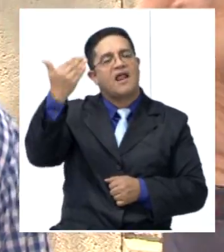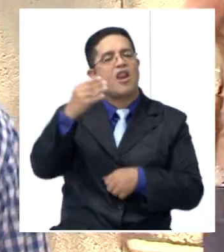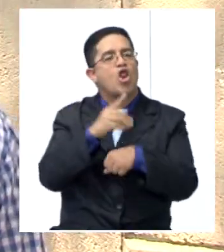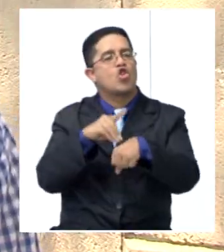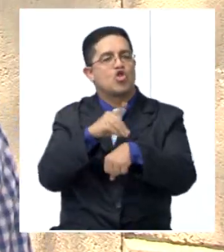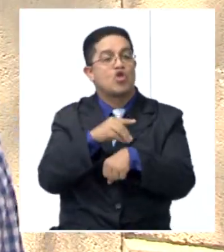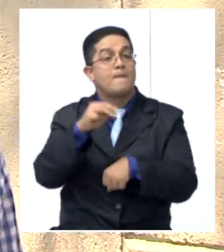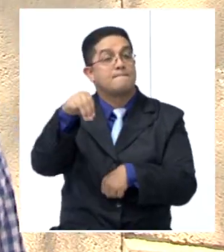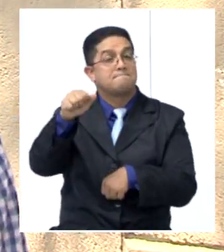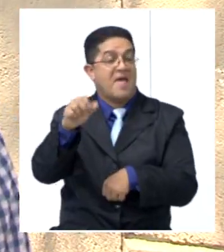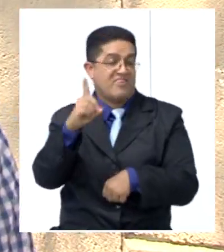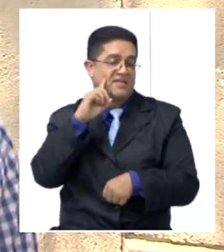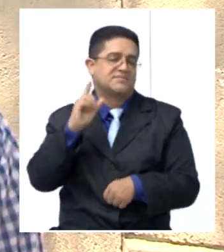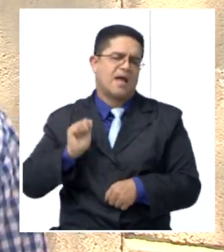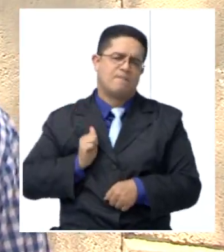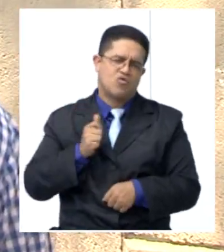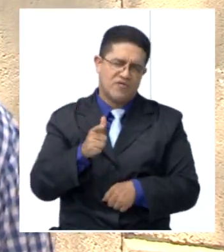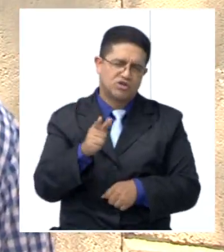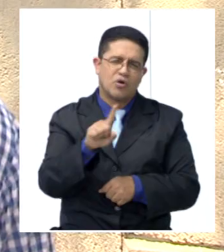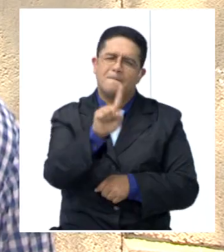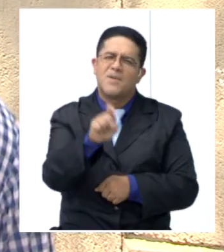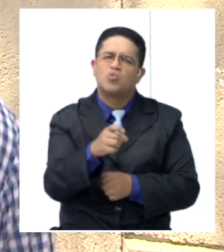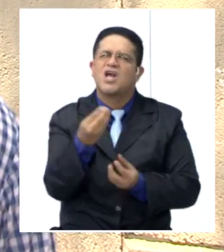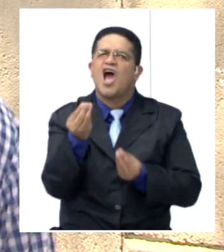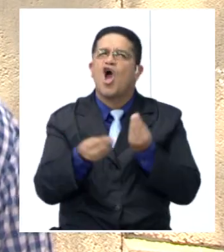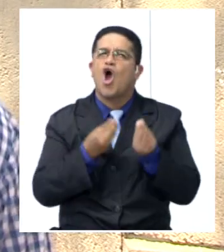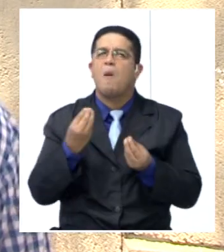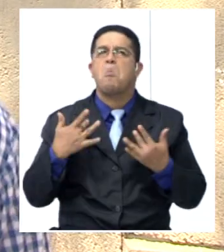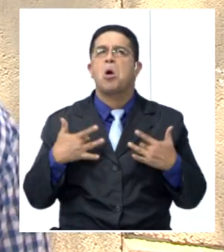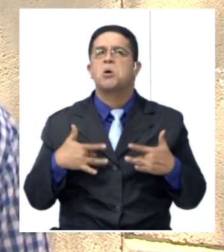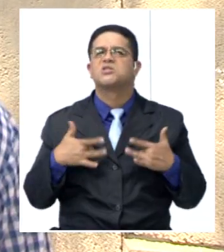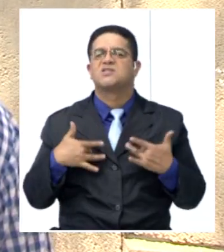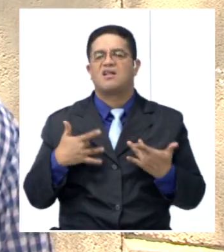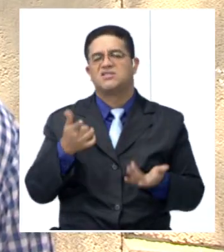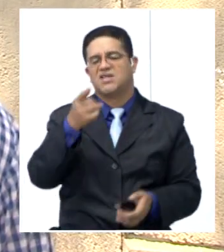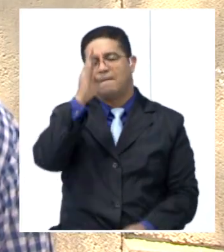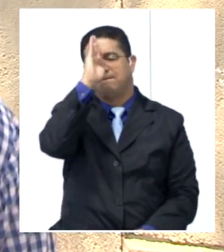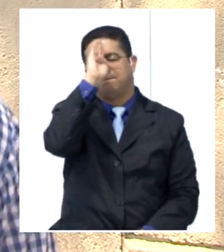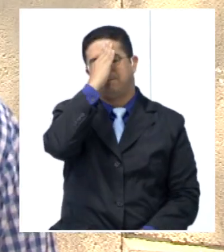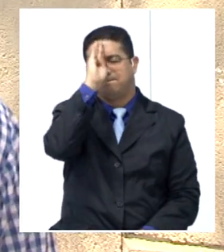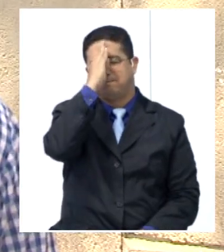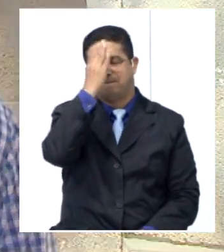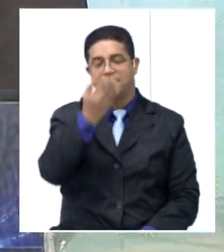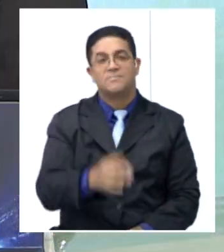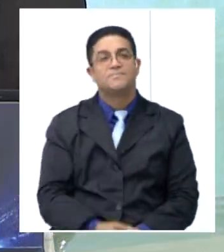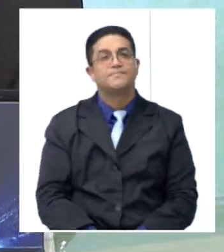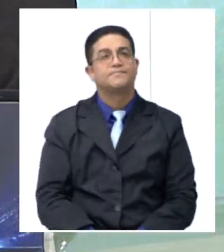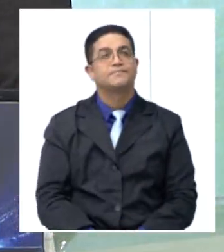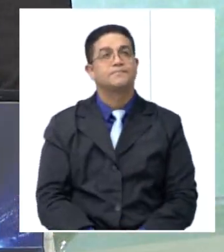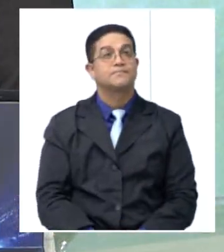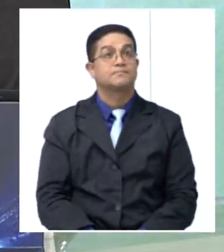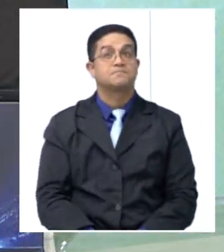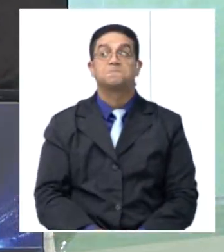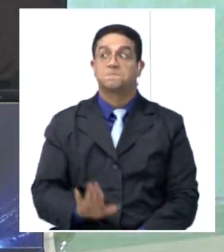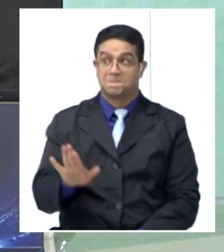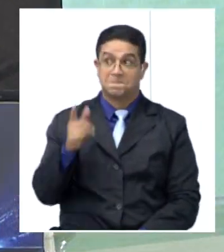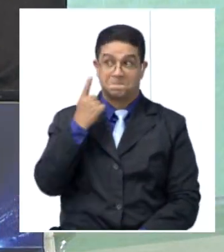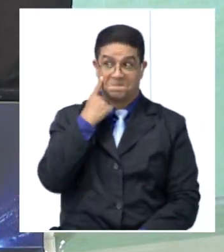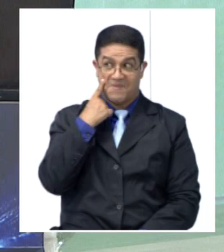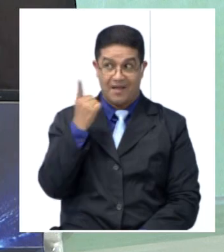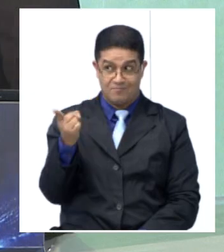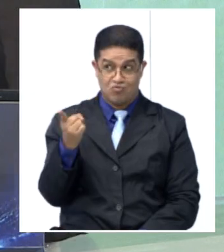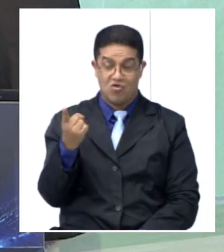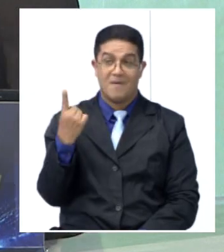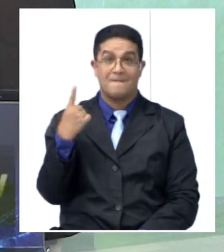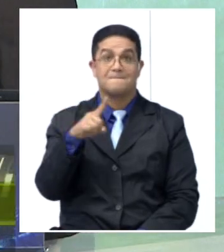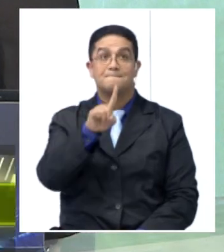y aprovechar la oportunidad para preguntarle cuáles son los síntomas del trastorno bipolar. Ya vemos algunas Bueno, preguntas relacionadas,